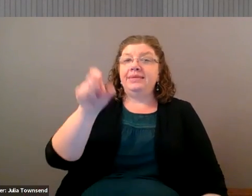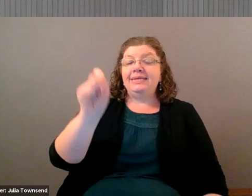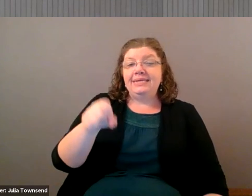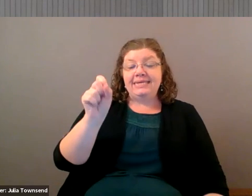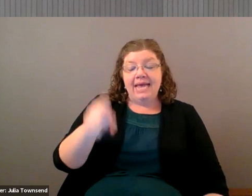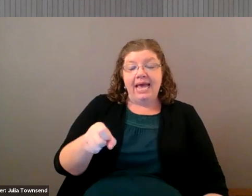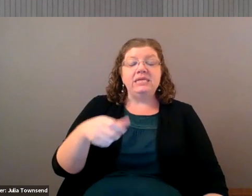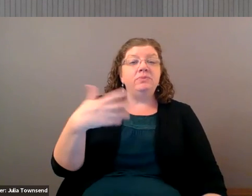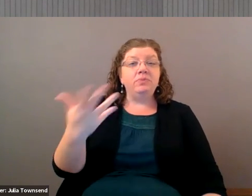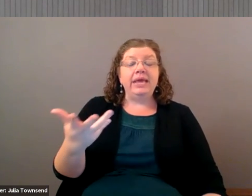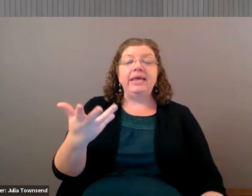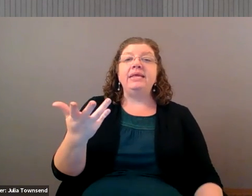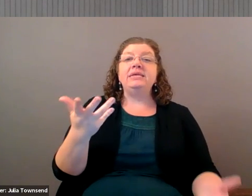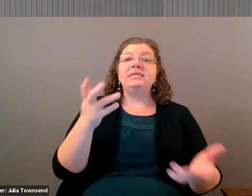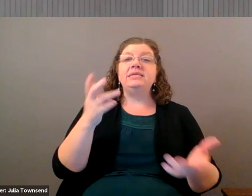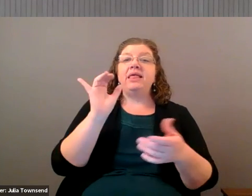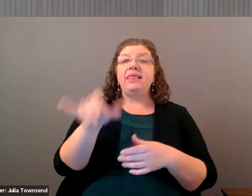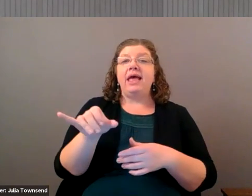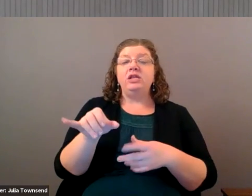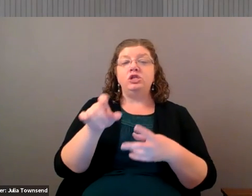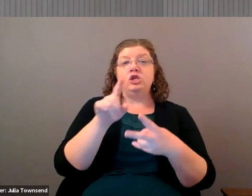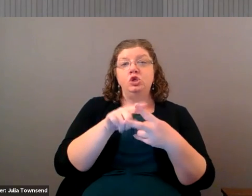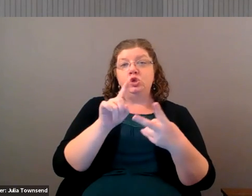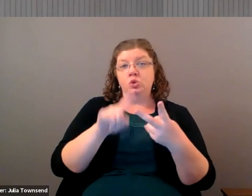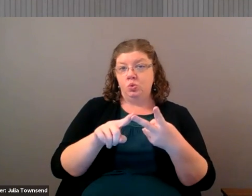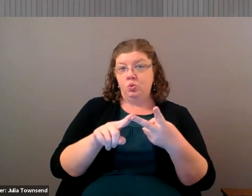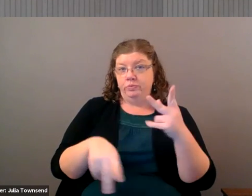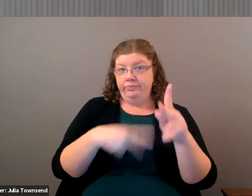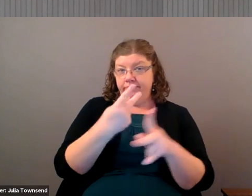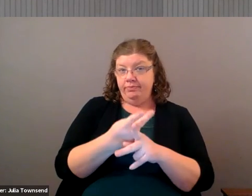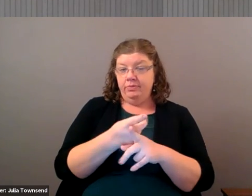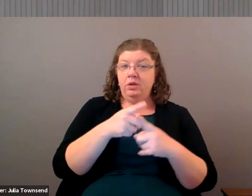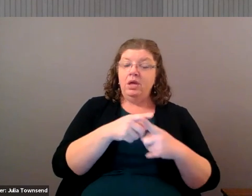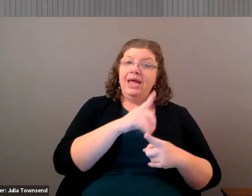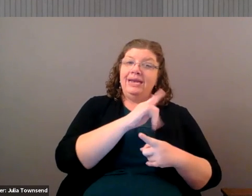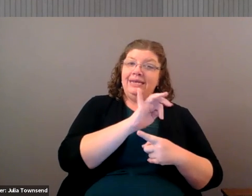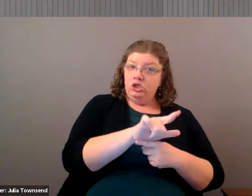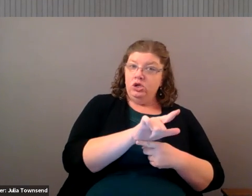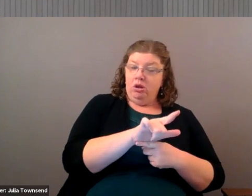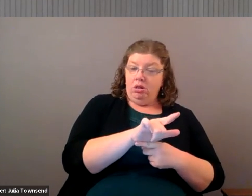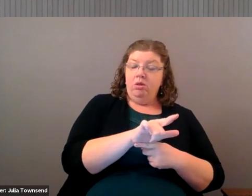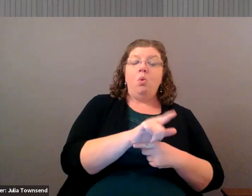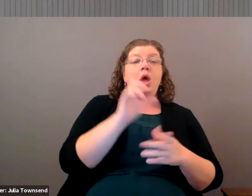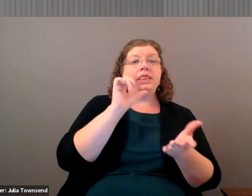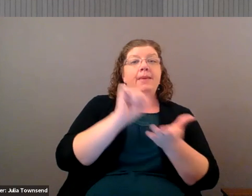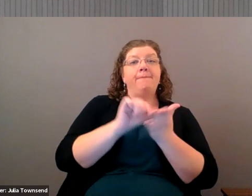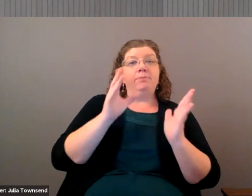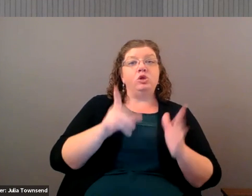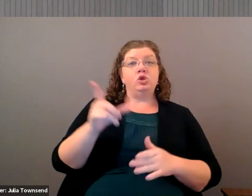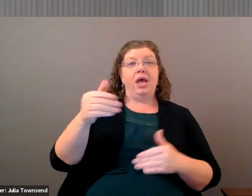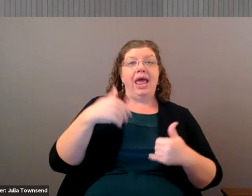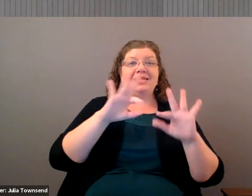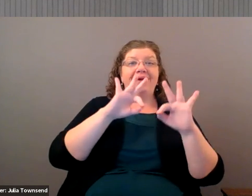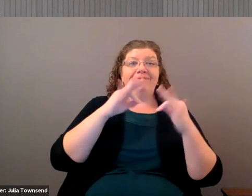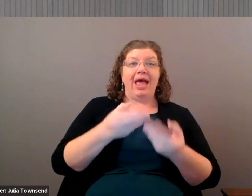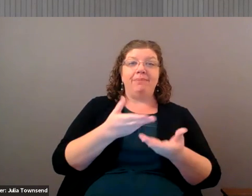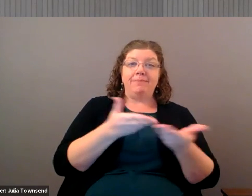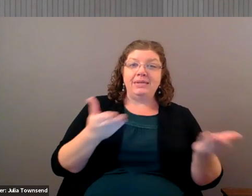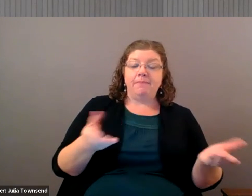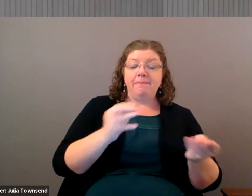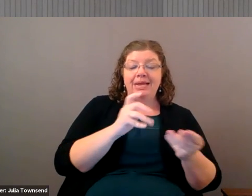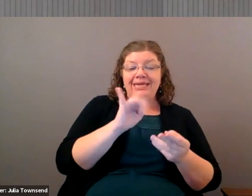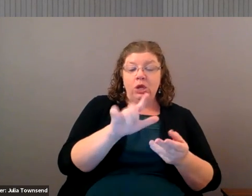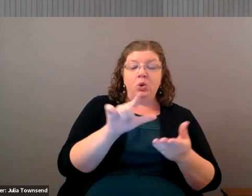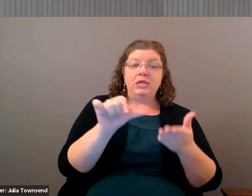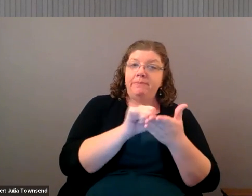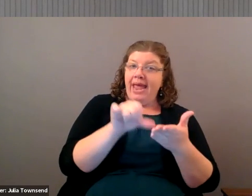de dos formas diferentes. Una es digital, en donde el publicador tiene materiales para las familias